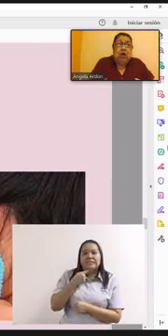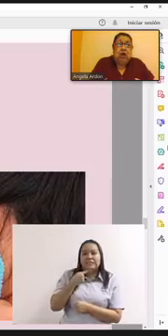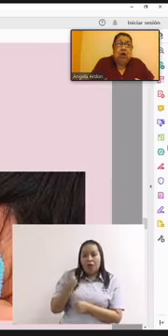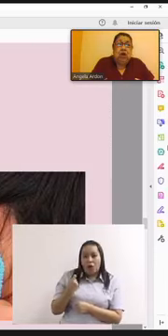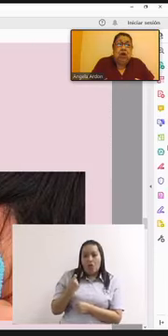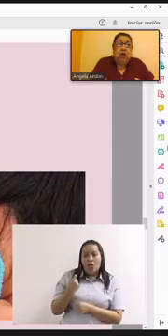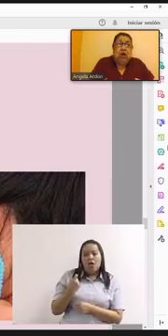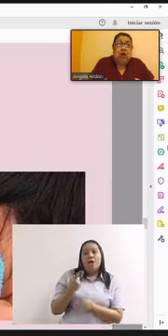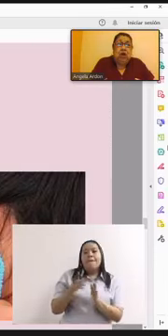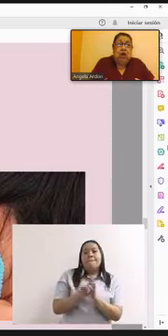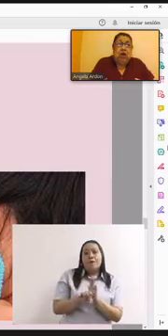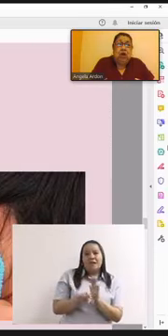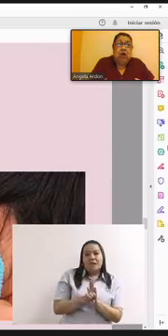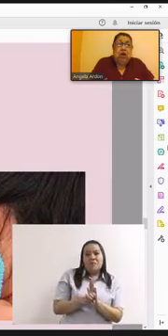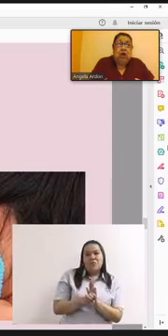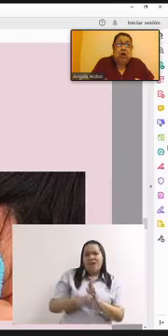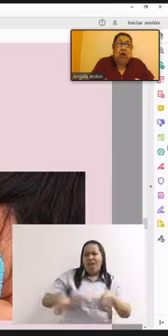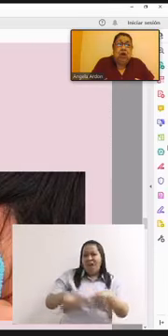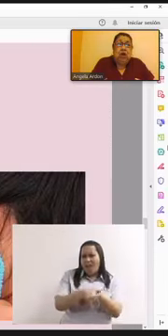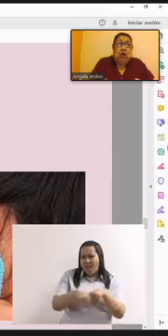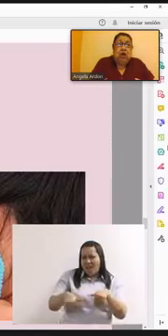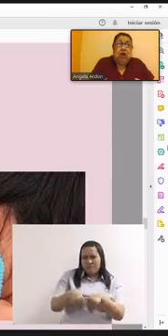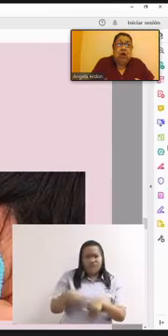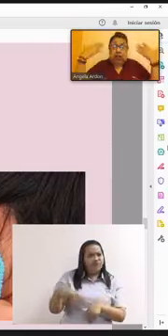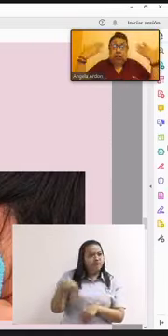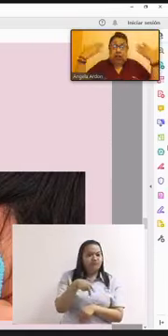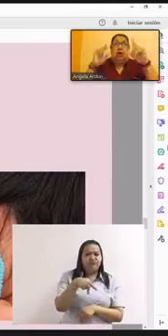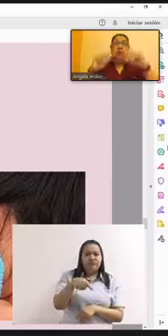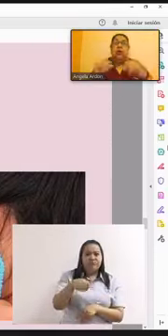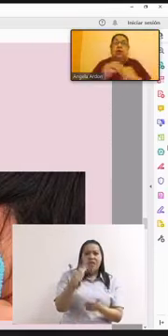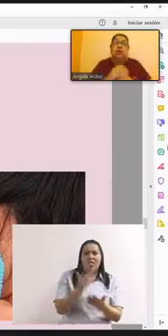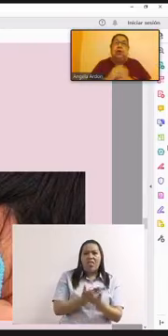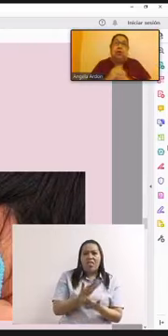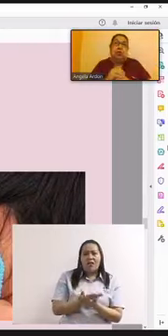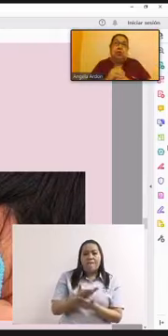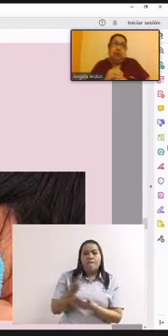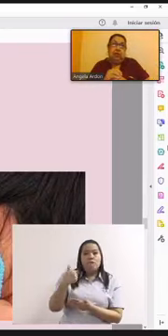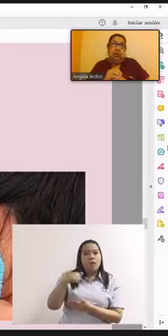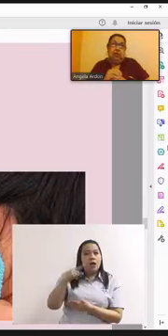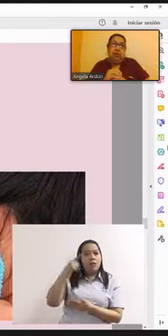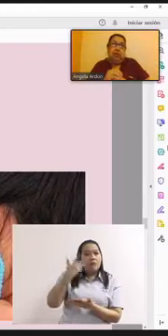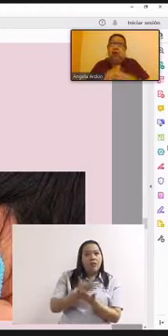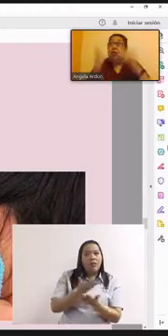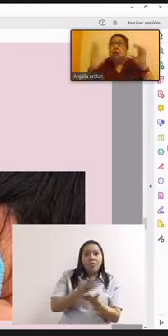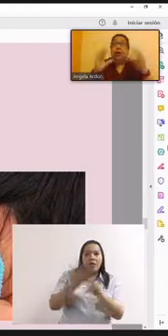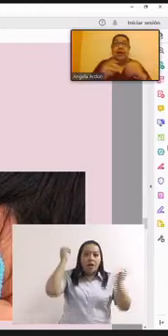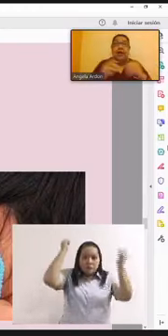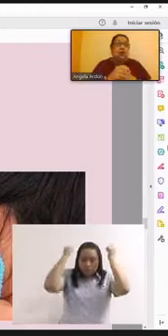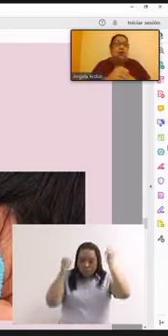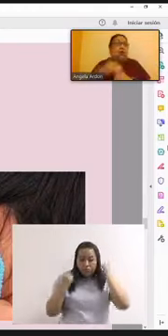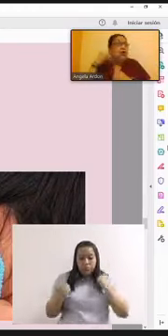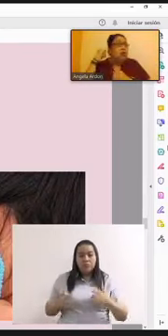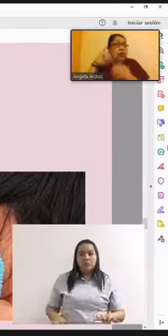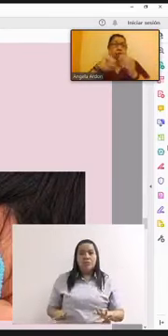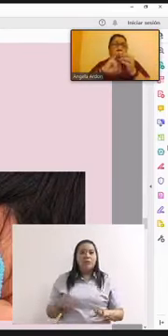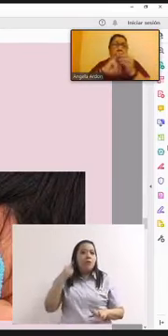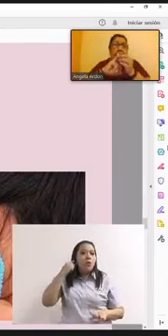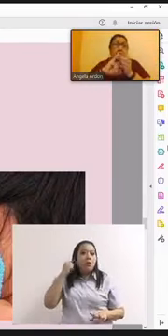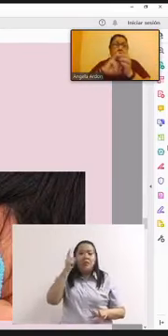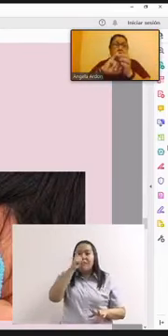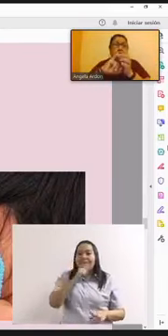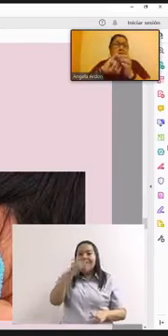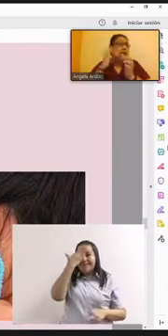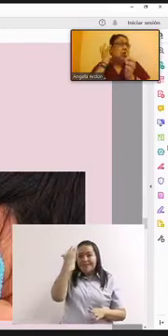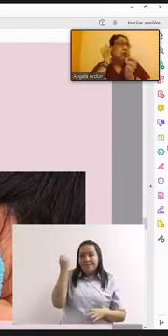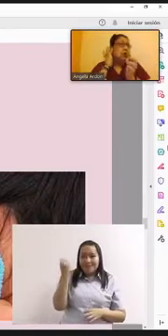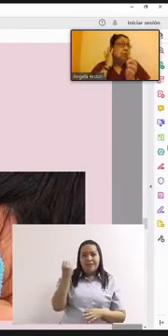calle, nos mojamos y nos secamos todo, pero no nos secamos el oído. Nos bañamos, ¿no? Con una toallita,